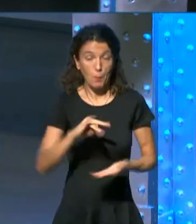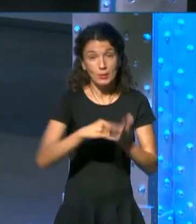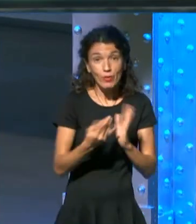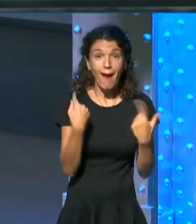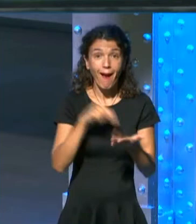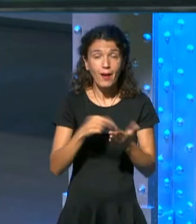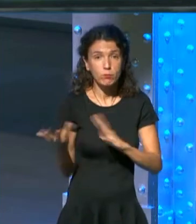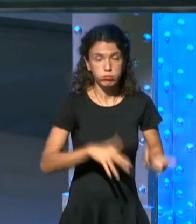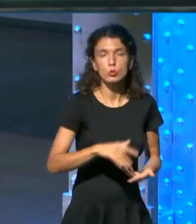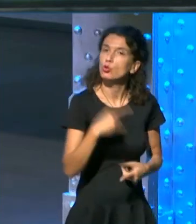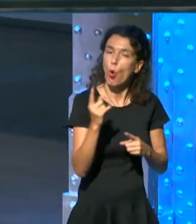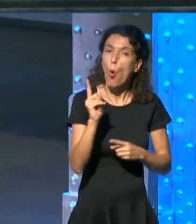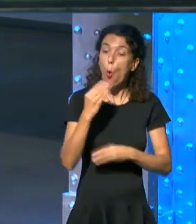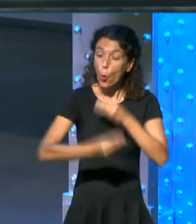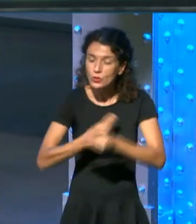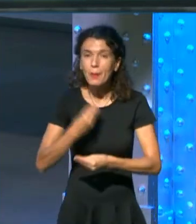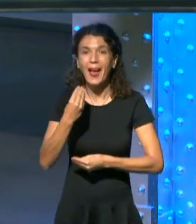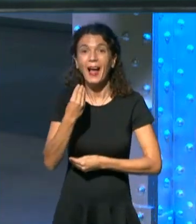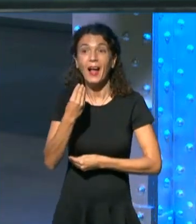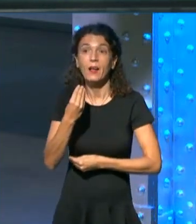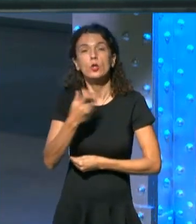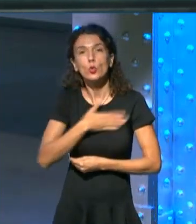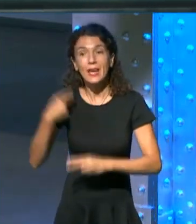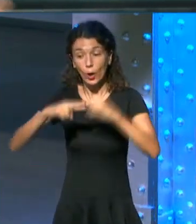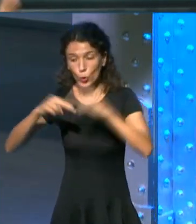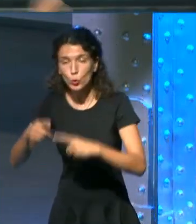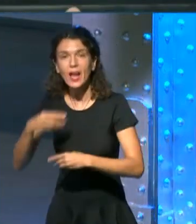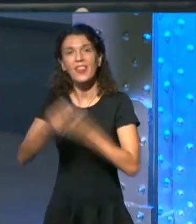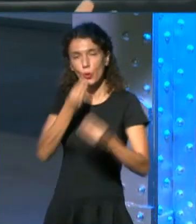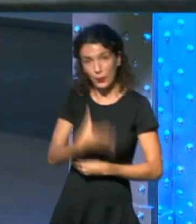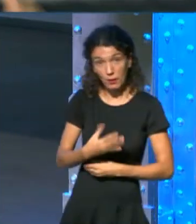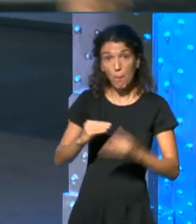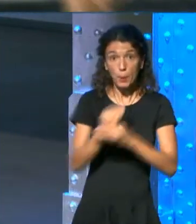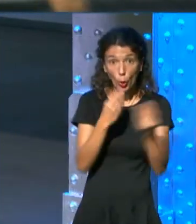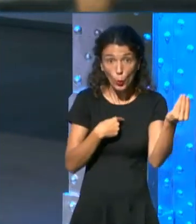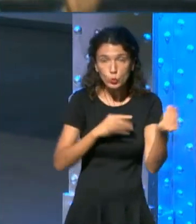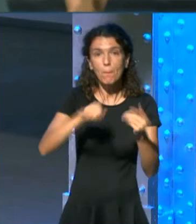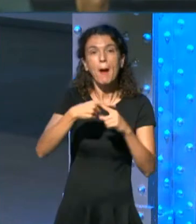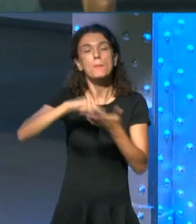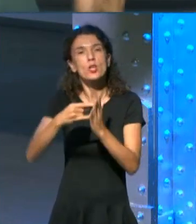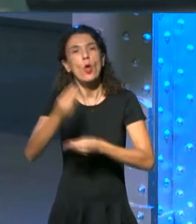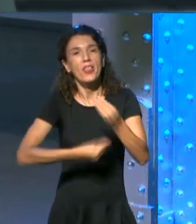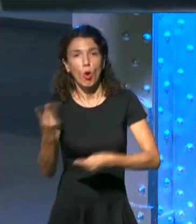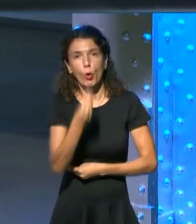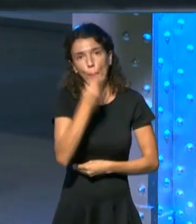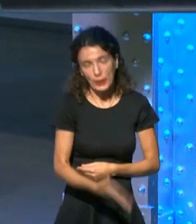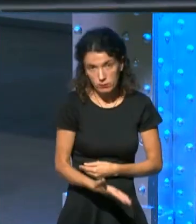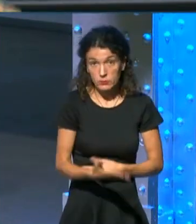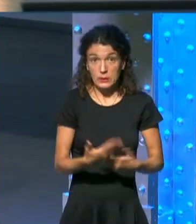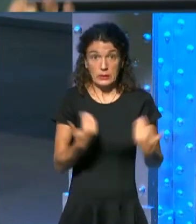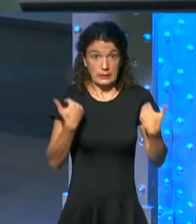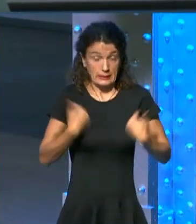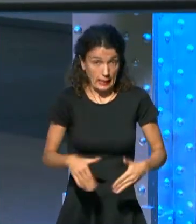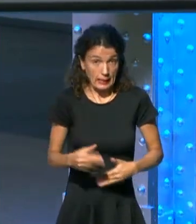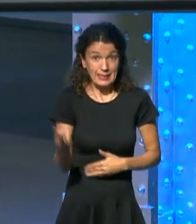metodología. Utilízalo para hacer bien lo que quieras construir, el producto que quieres hacer y el proyecto que quieras hacer. Y con esto,